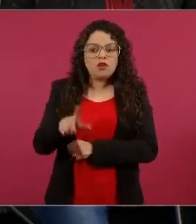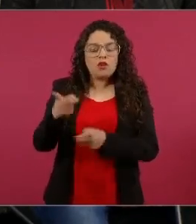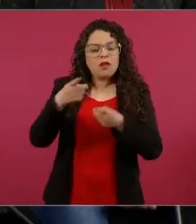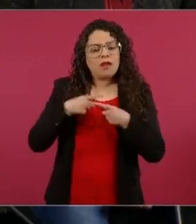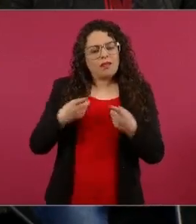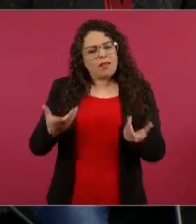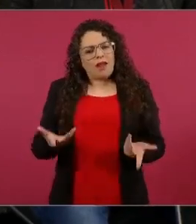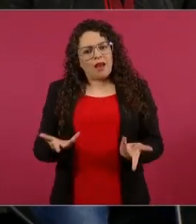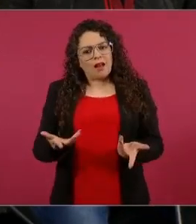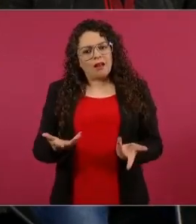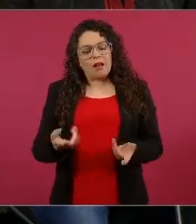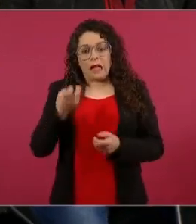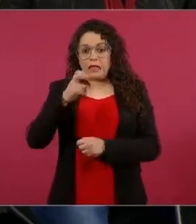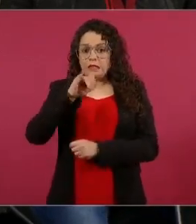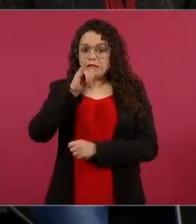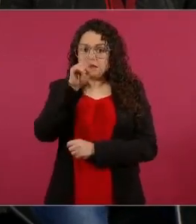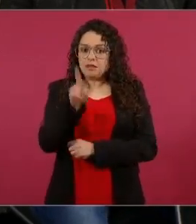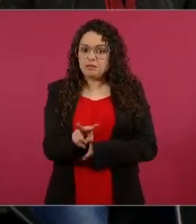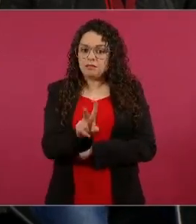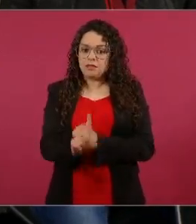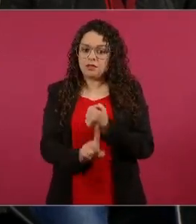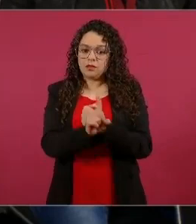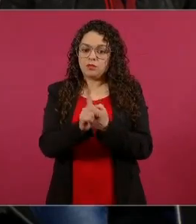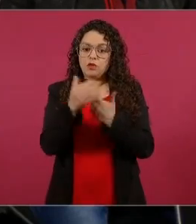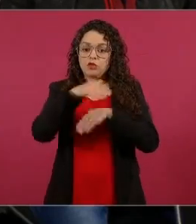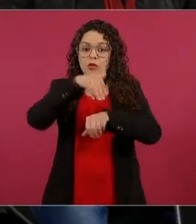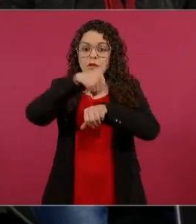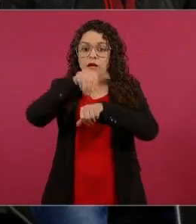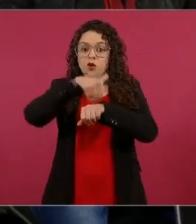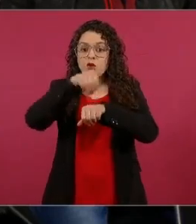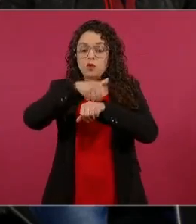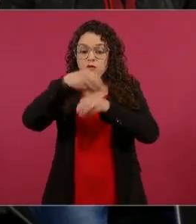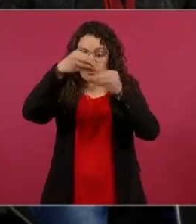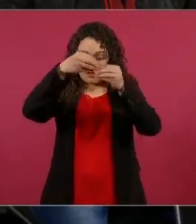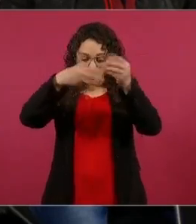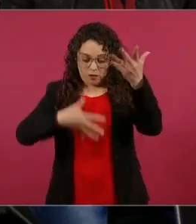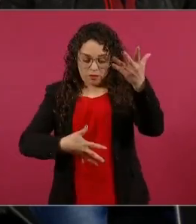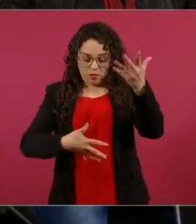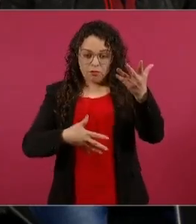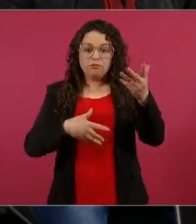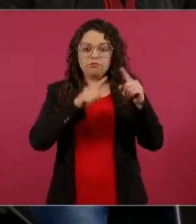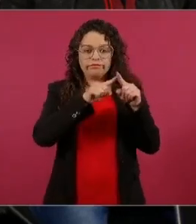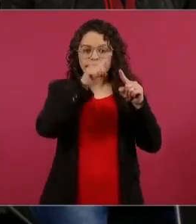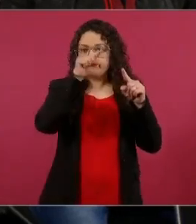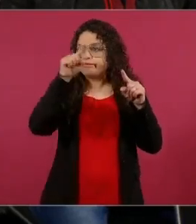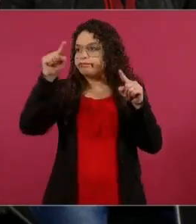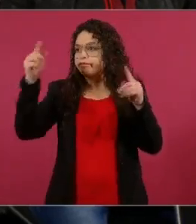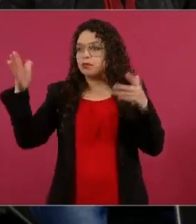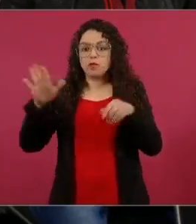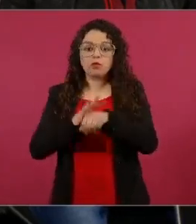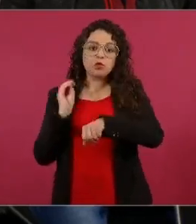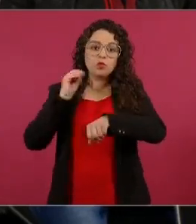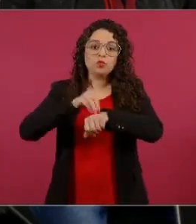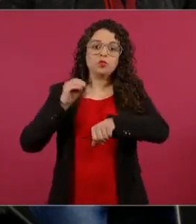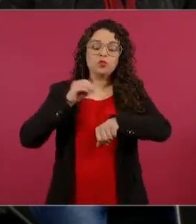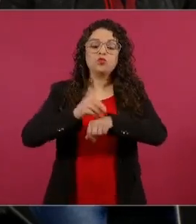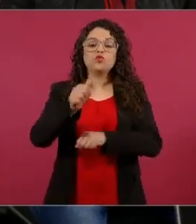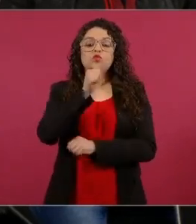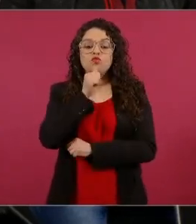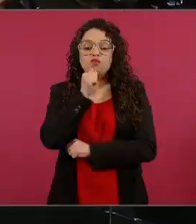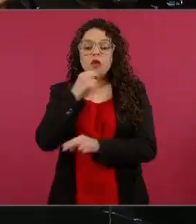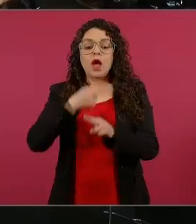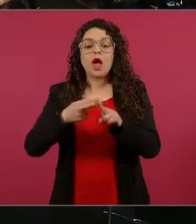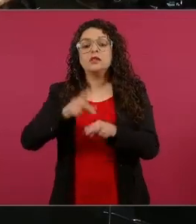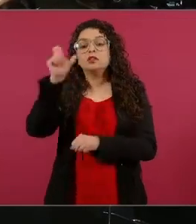al final termina afectándole las estadísticas Porque esos números no entran no entran y hasta cuándo van a entrar a las